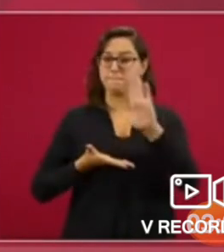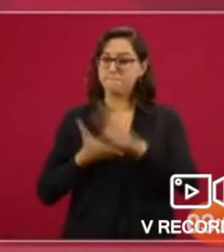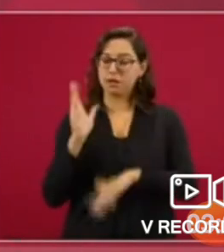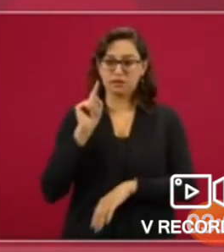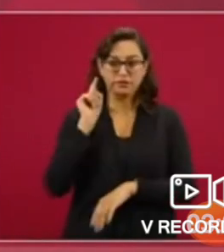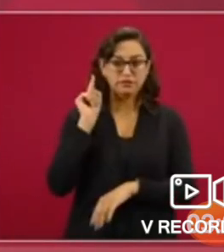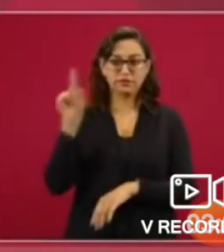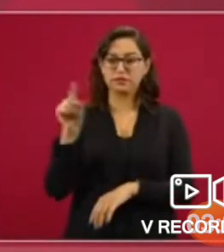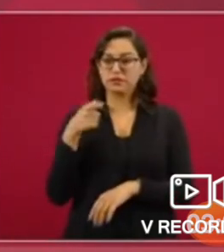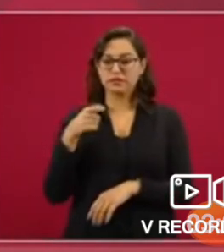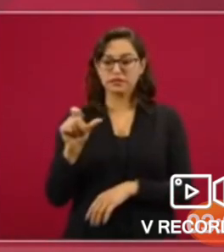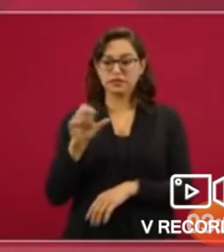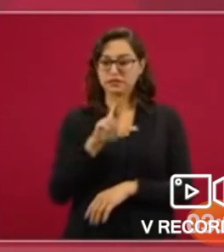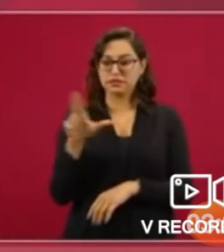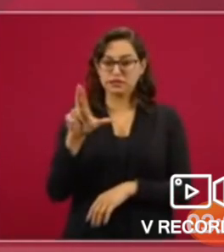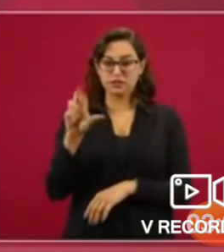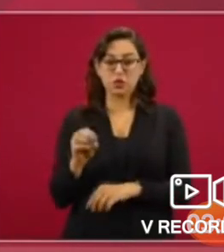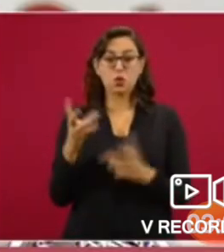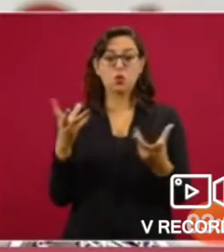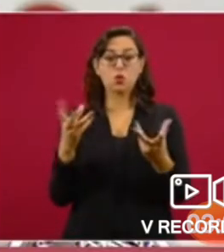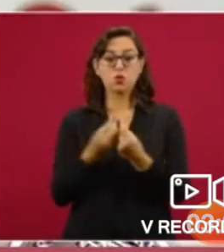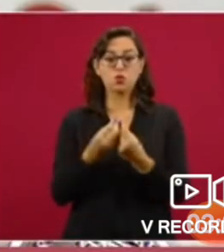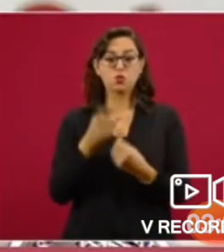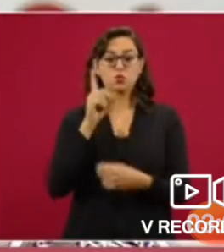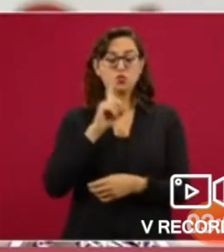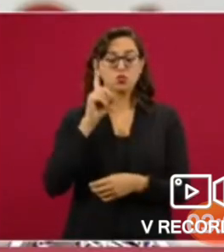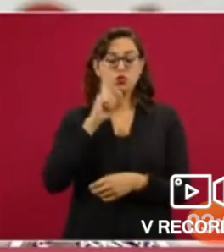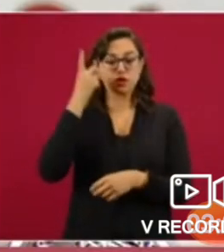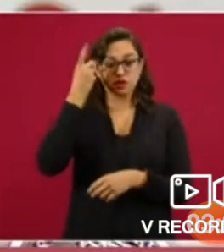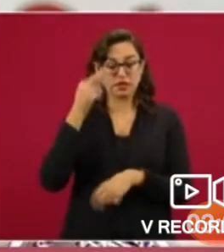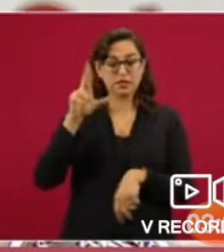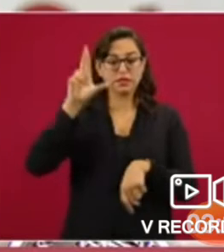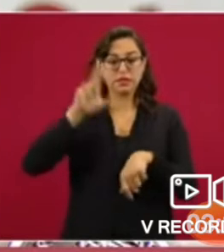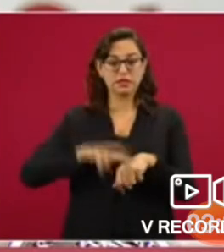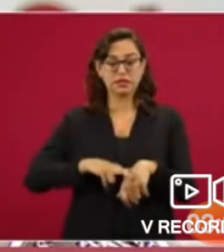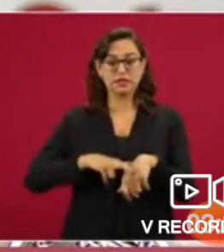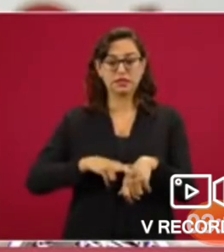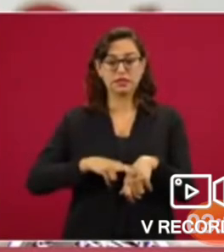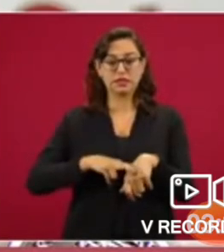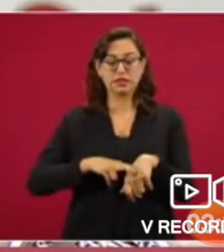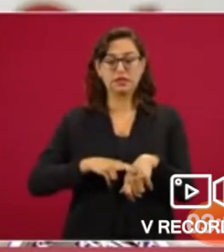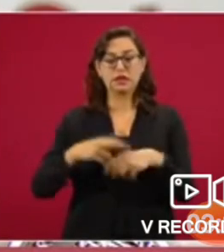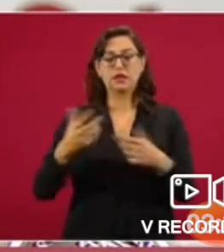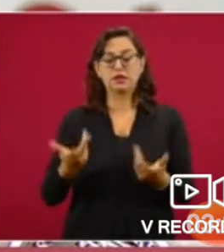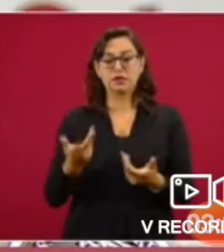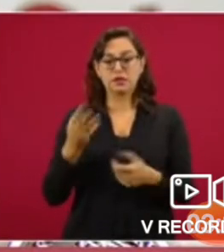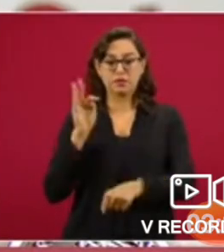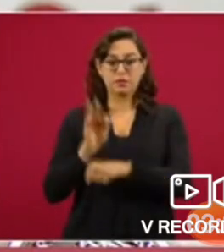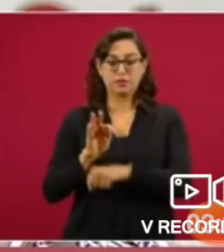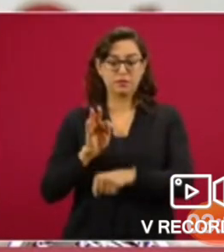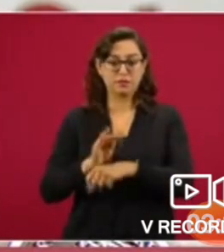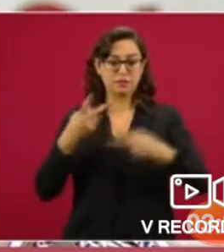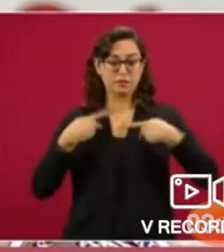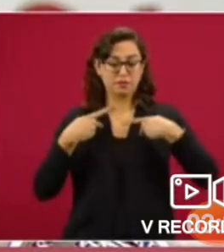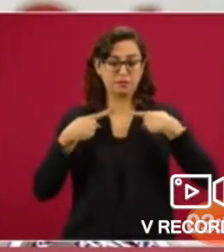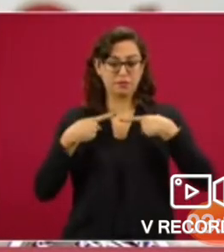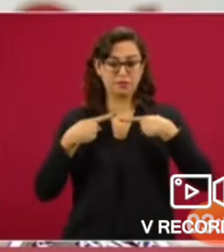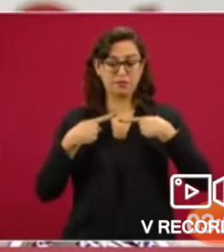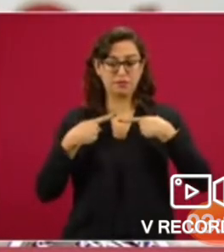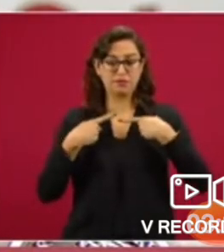con la directora de Protección Civil